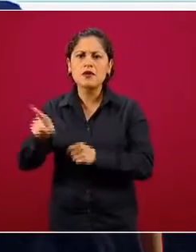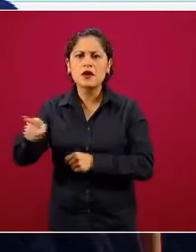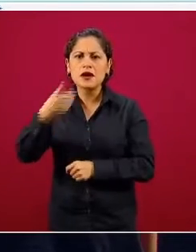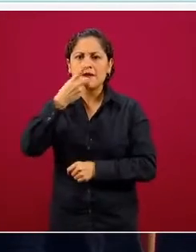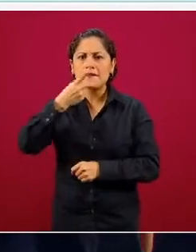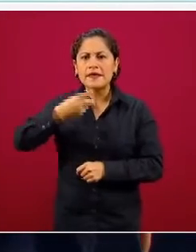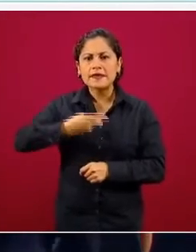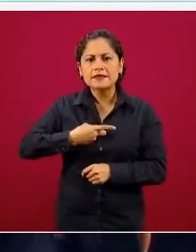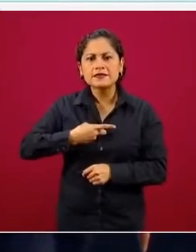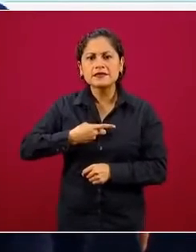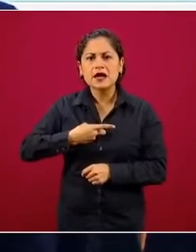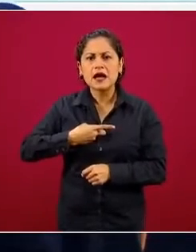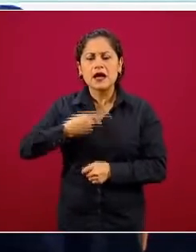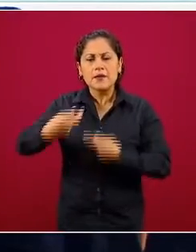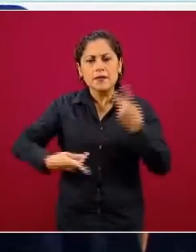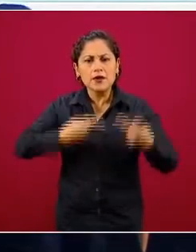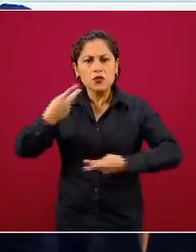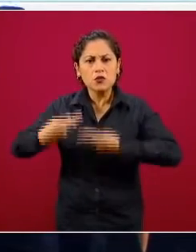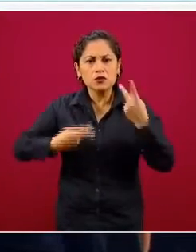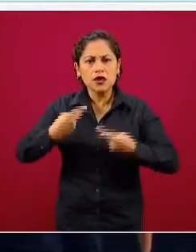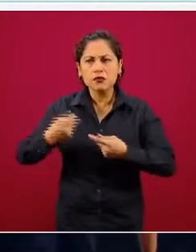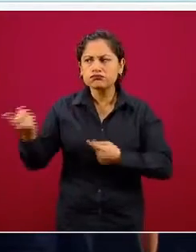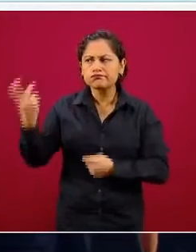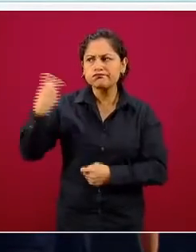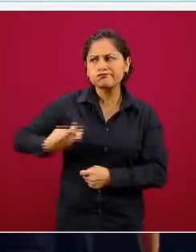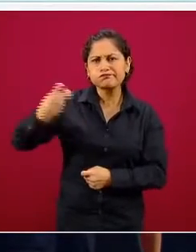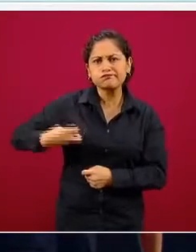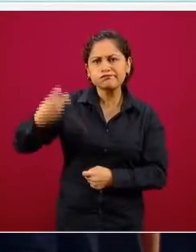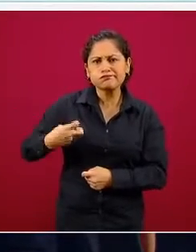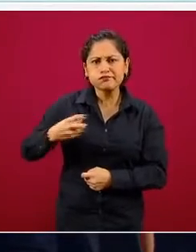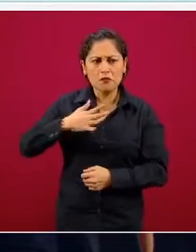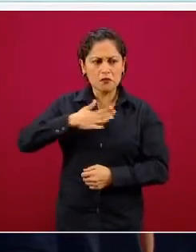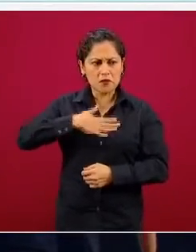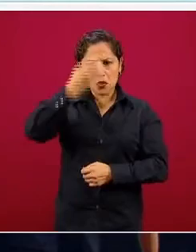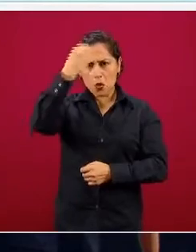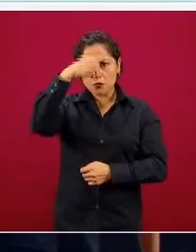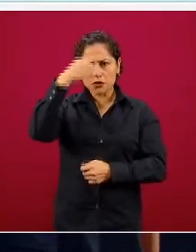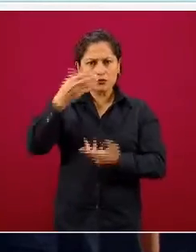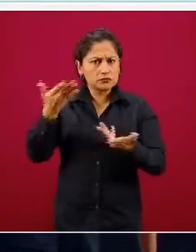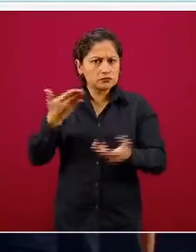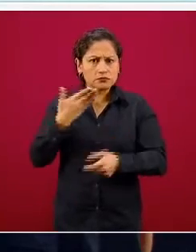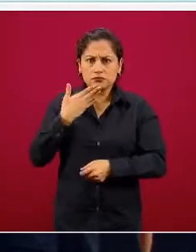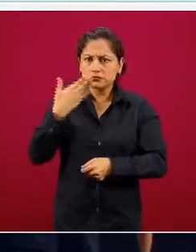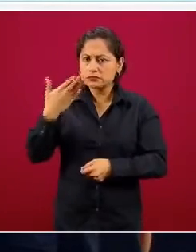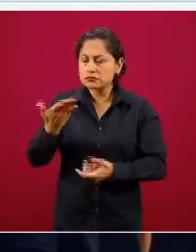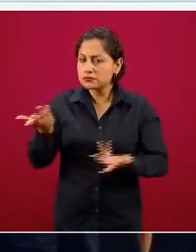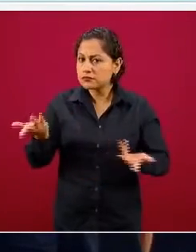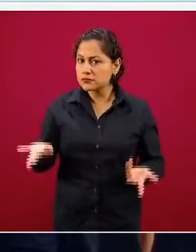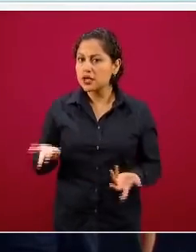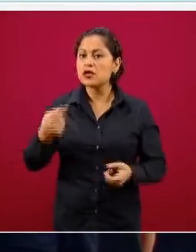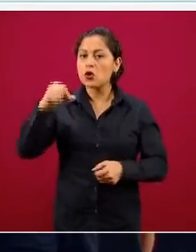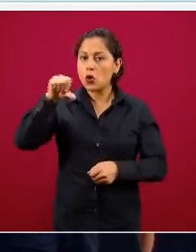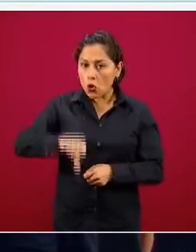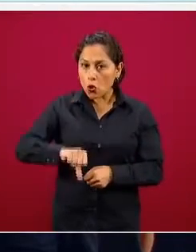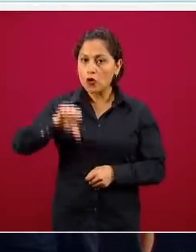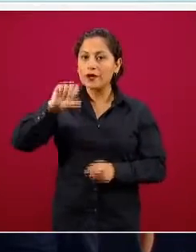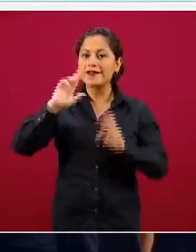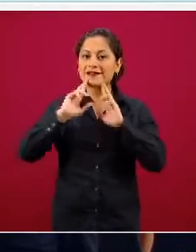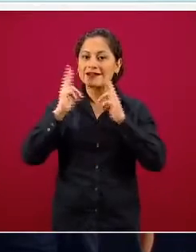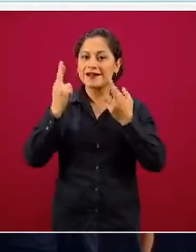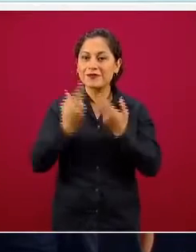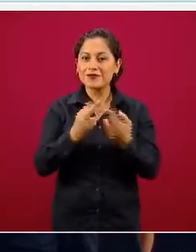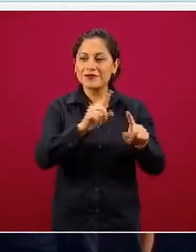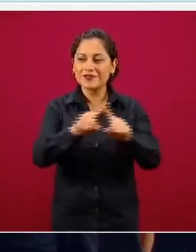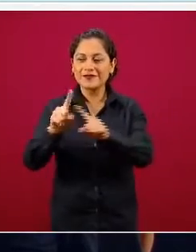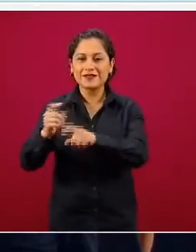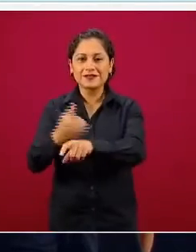Siempre va a ser bienvenida la crítica, siempre. Qué bueno que haya inquietud. Hoy comentaba también con algunos colegas y en una